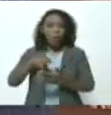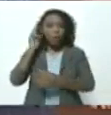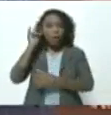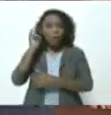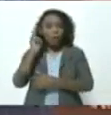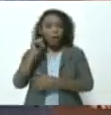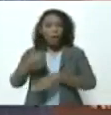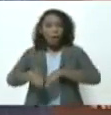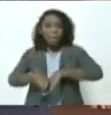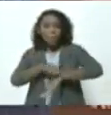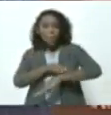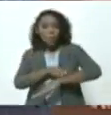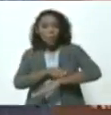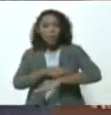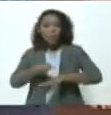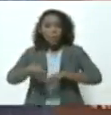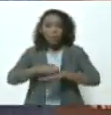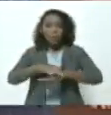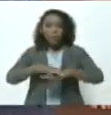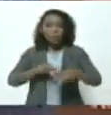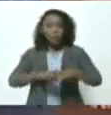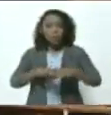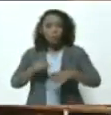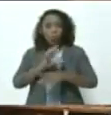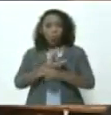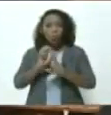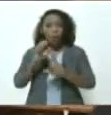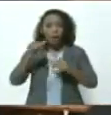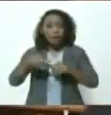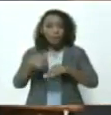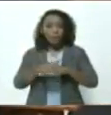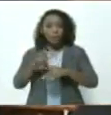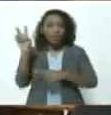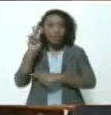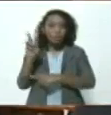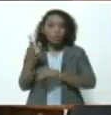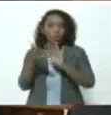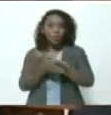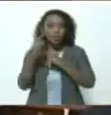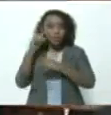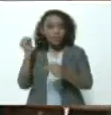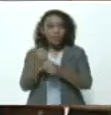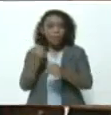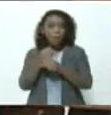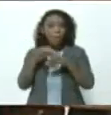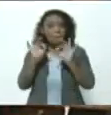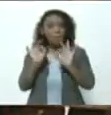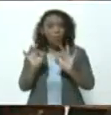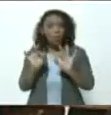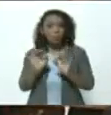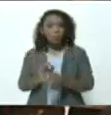las botas, las alpargatas. Es decir, hay una cantidad de trabajo ahí hecho por artesanos.